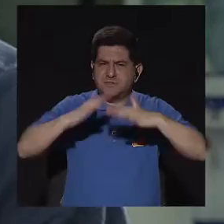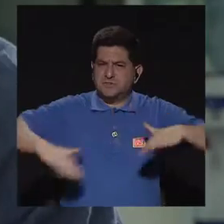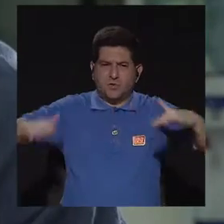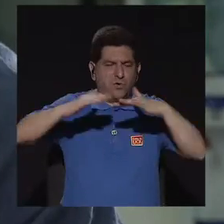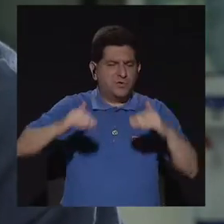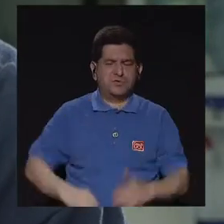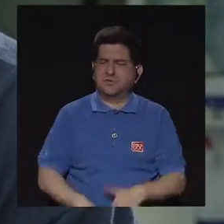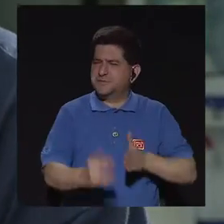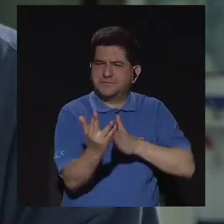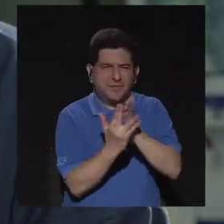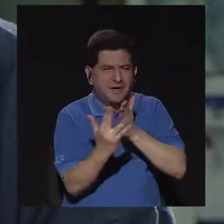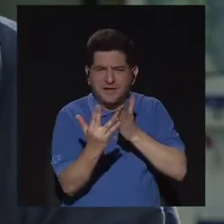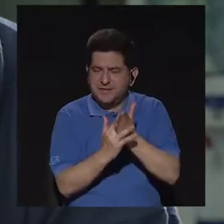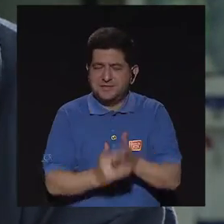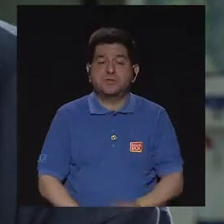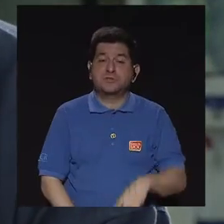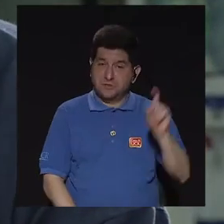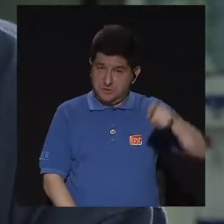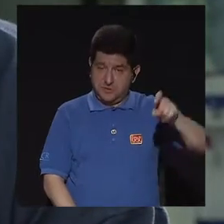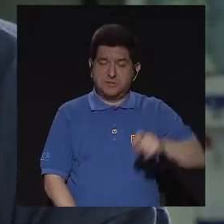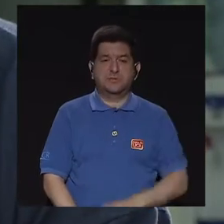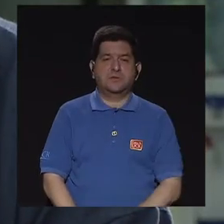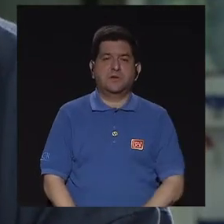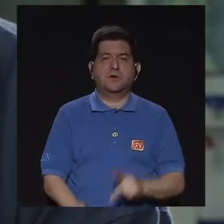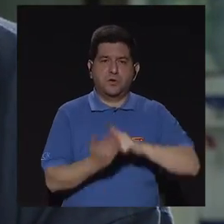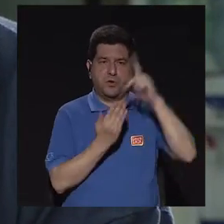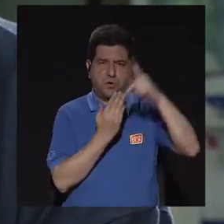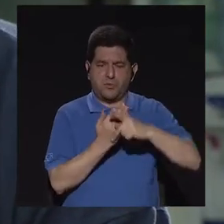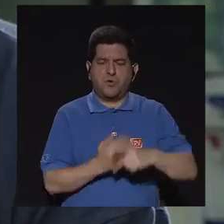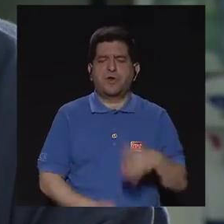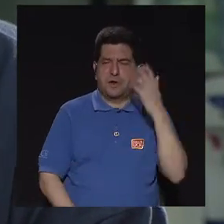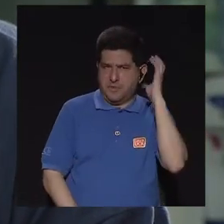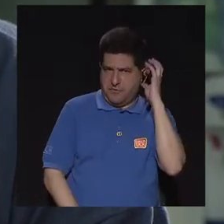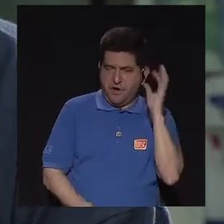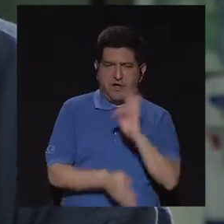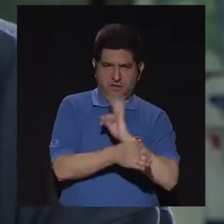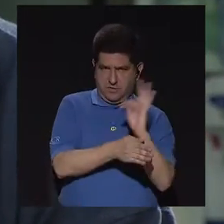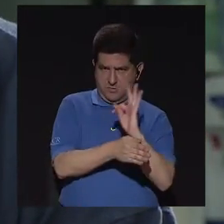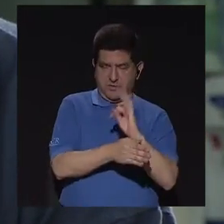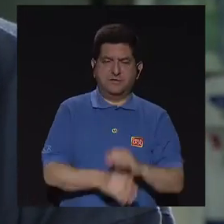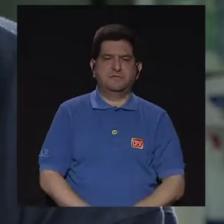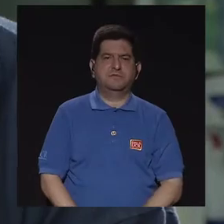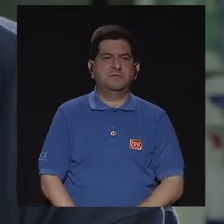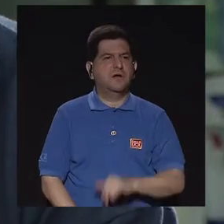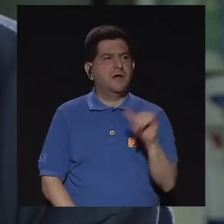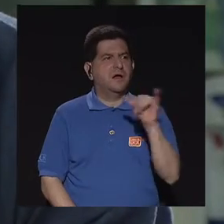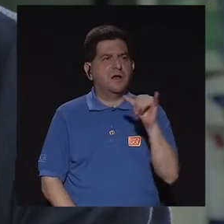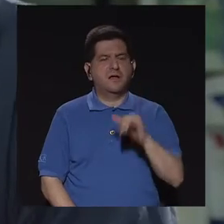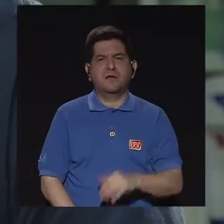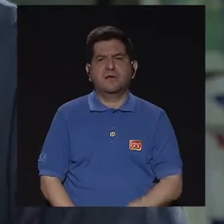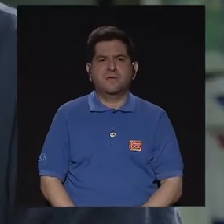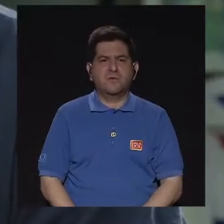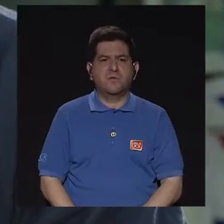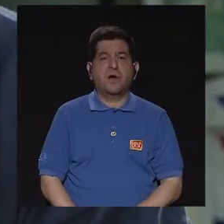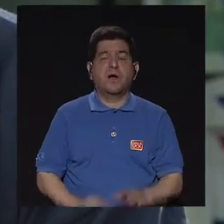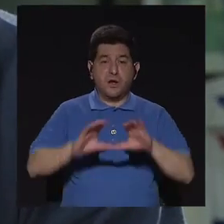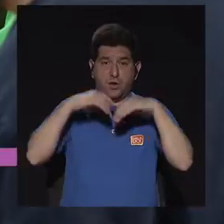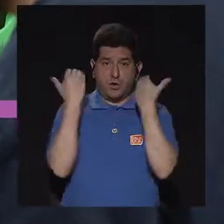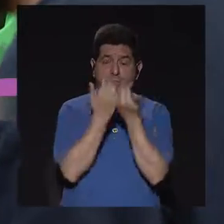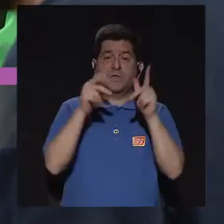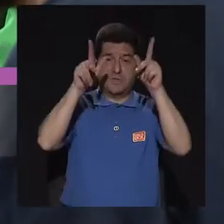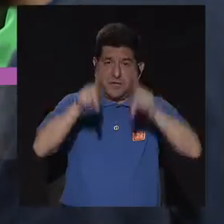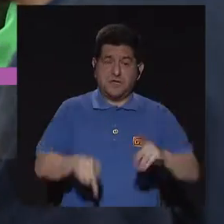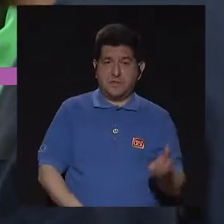tan disponibles como deberían. Hay muchos programas de radio, televisión, también está, digamos, el Comité de la Persona Joven,